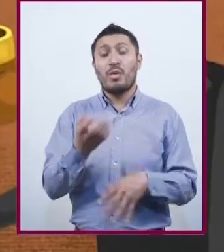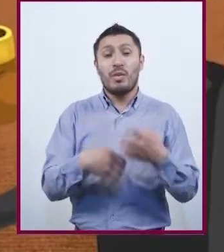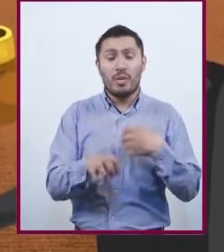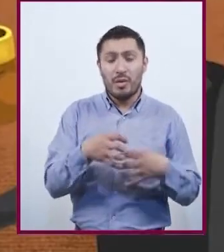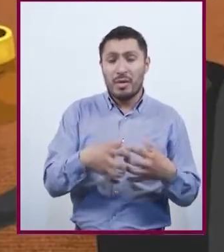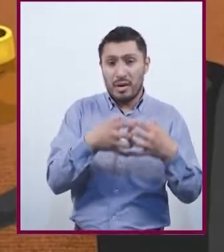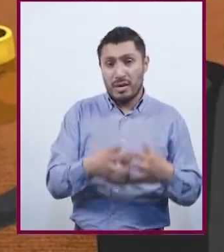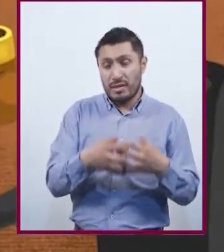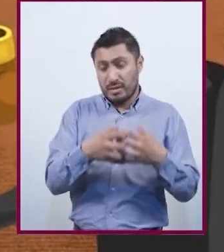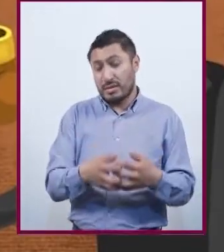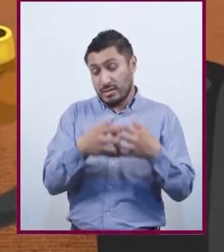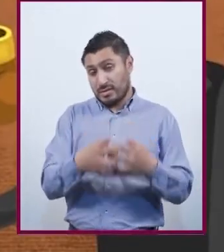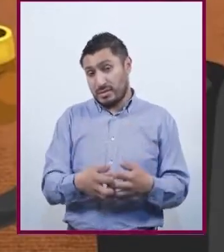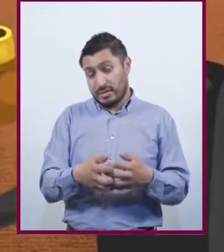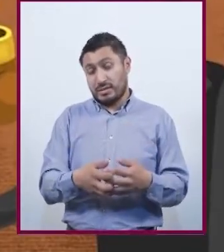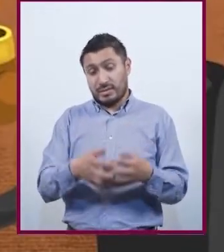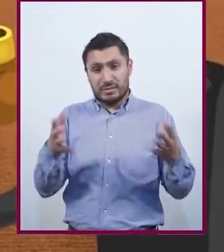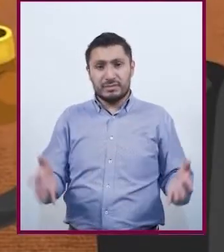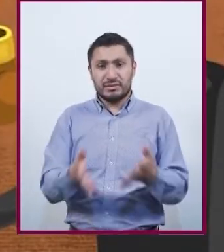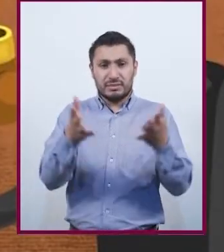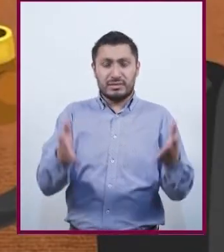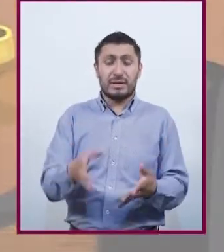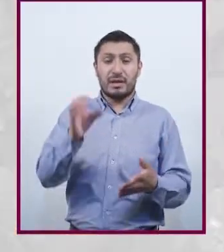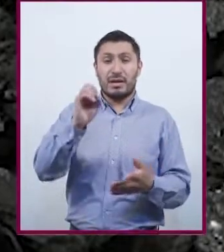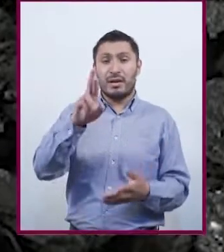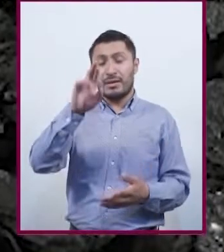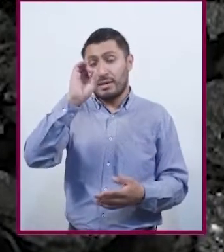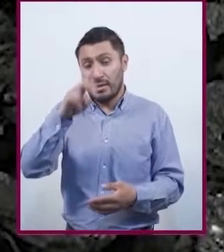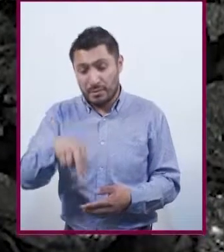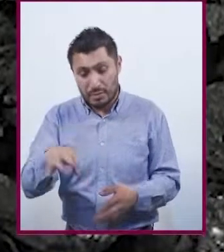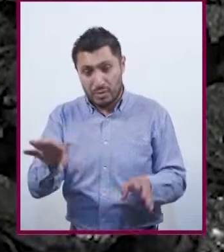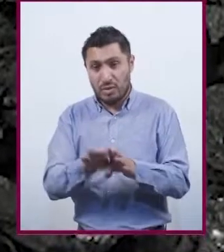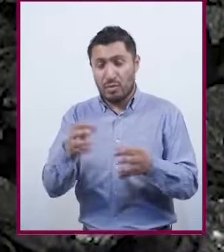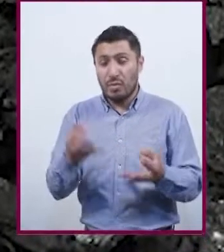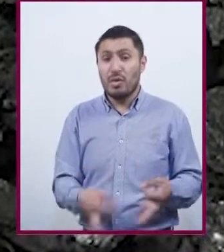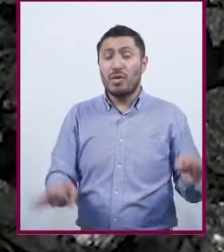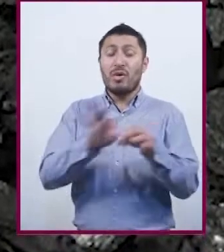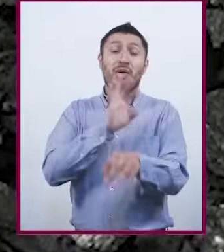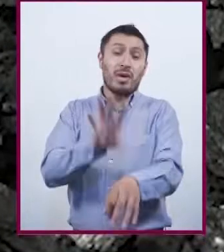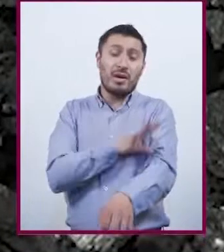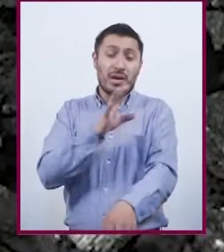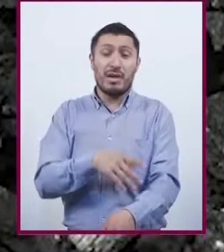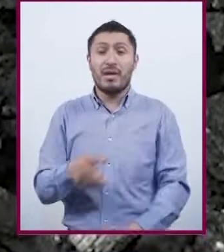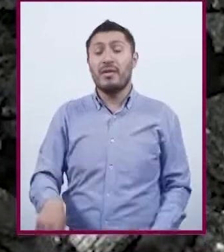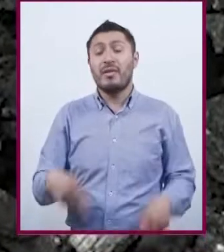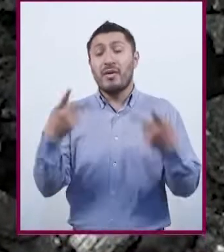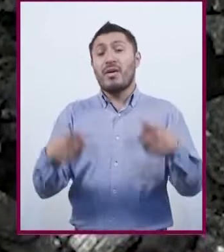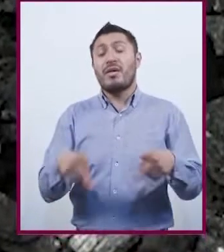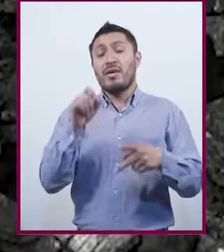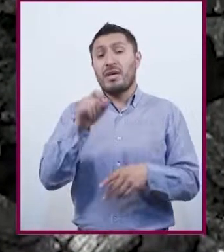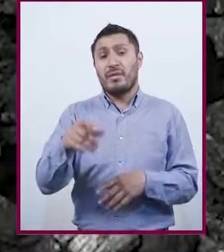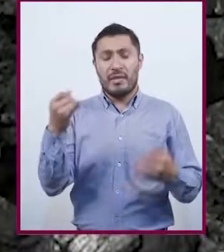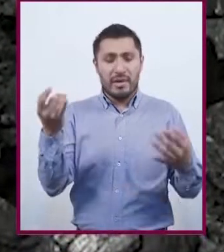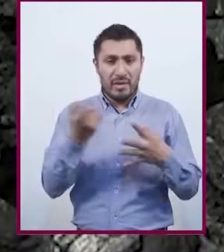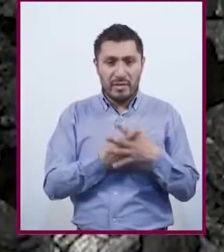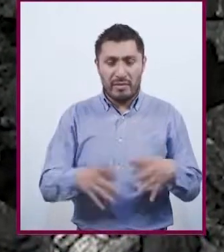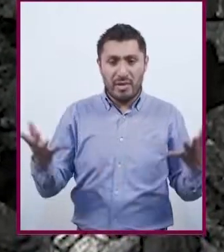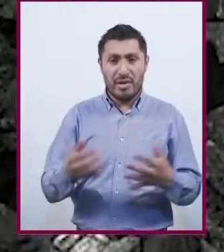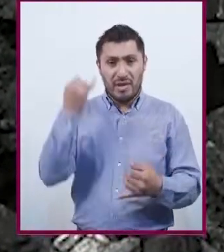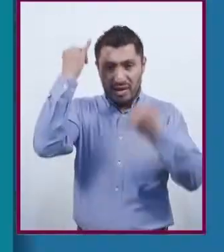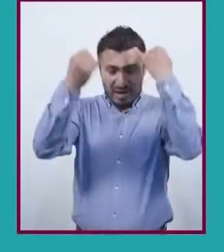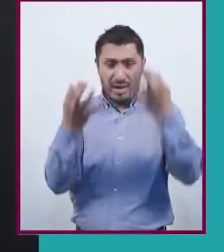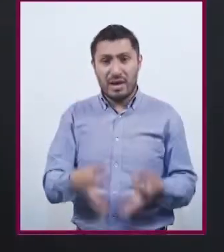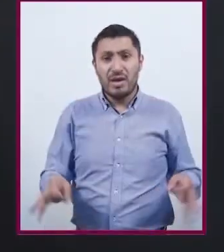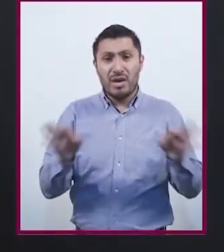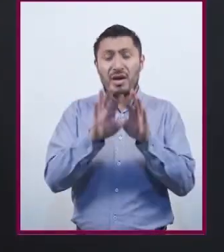de capital. Proliferaron las fábricas, se impuso el carbón como fuente principal de energía e incluso comenzaron a gestarse